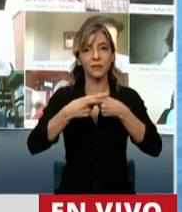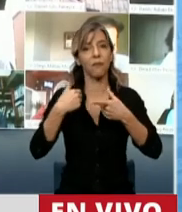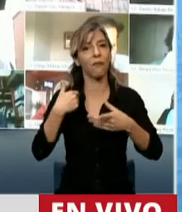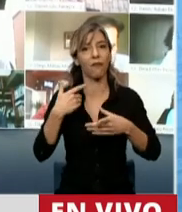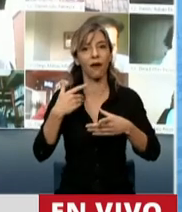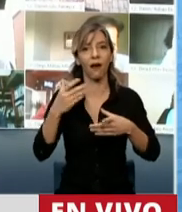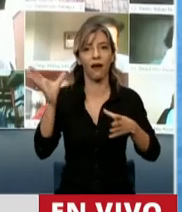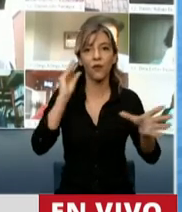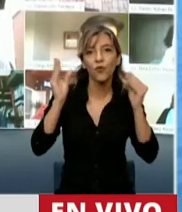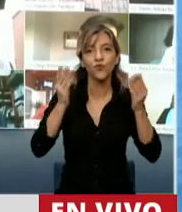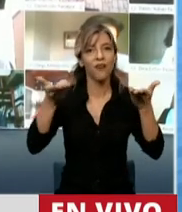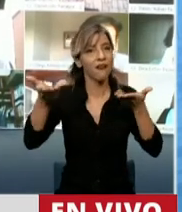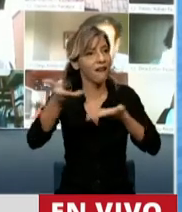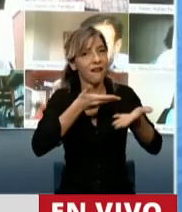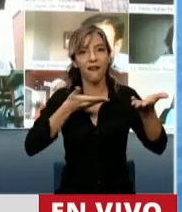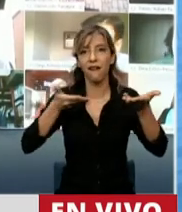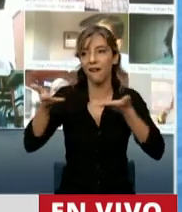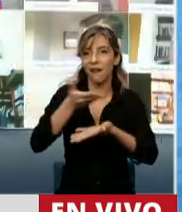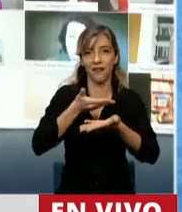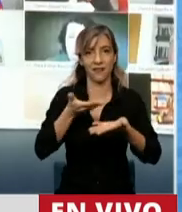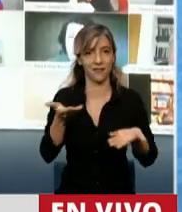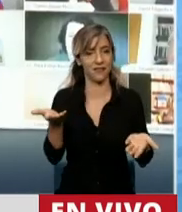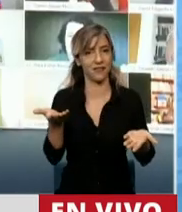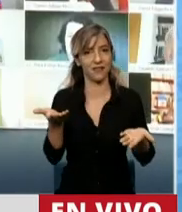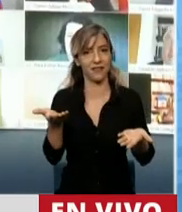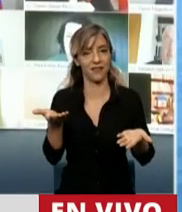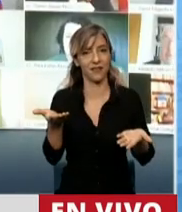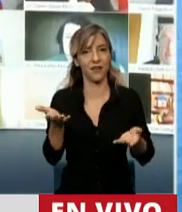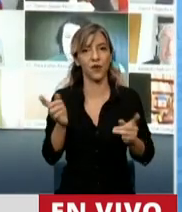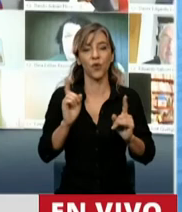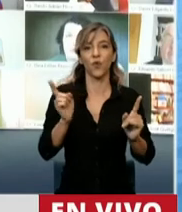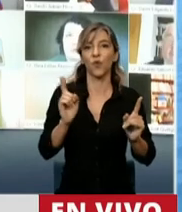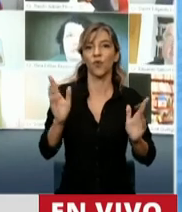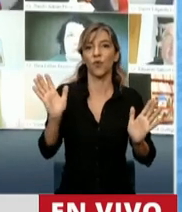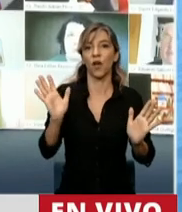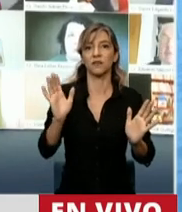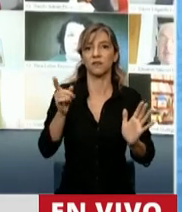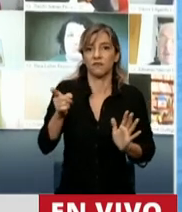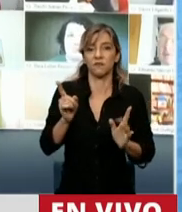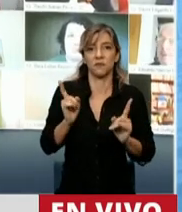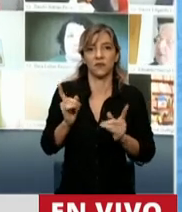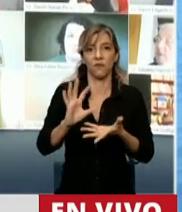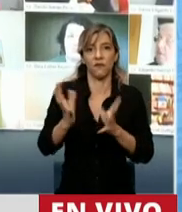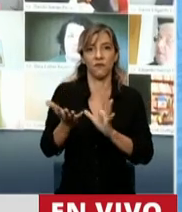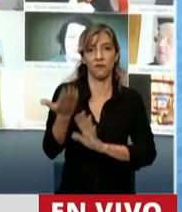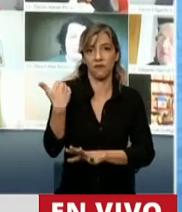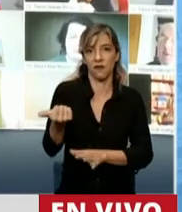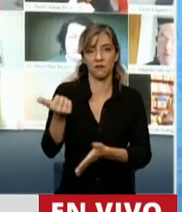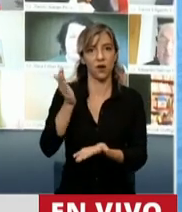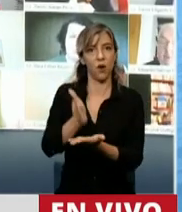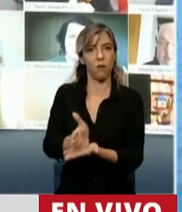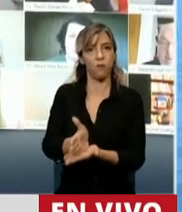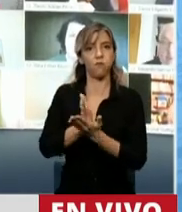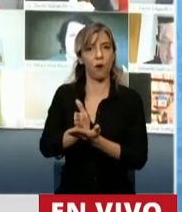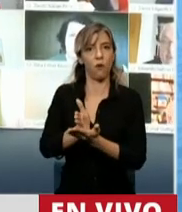los otros y que nos oigan a nosotros, y no para que con la severidad con la que usted actuó